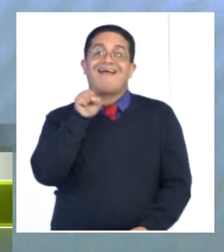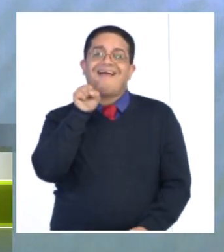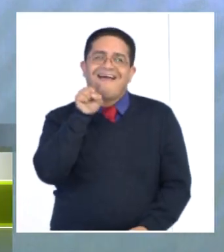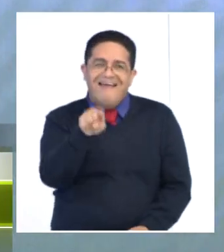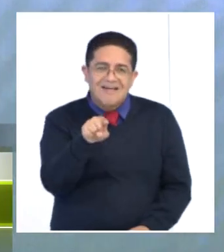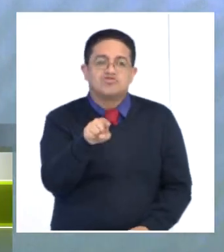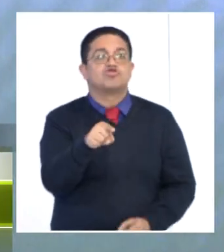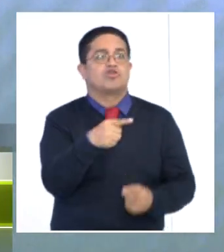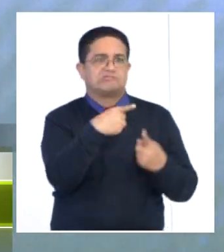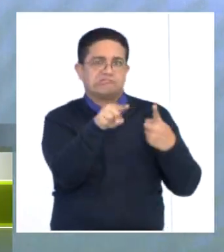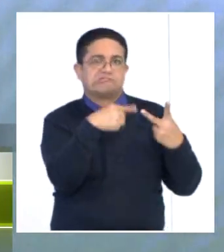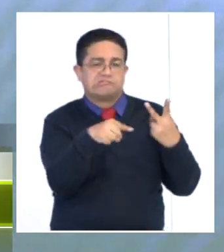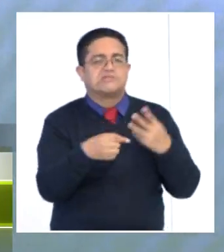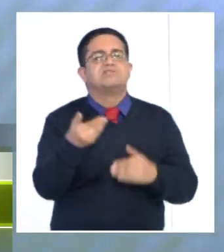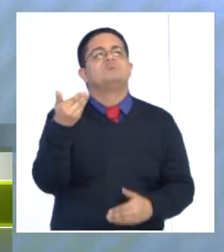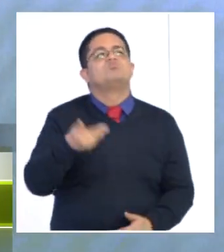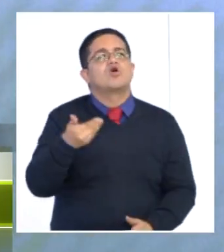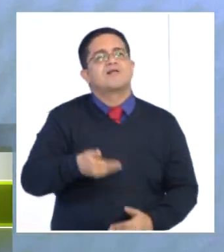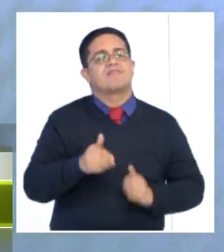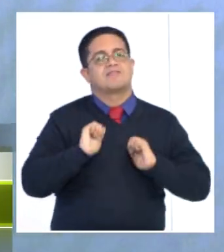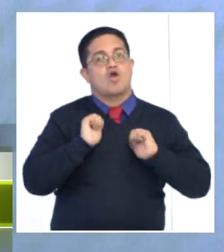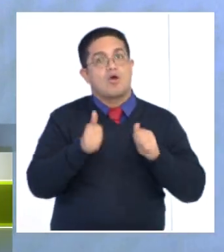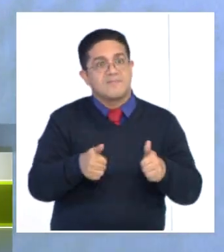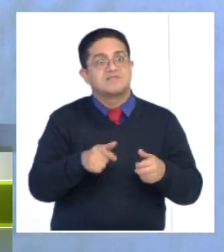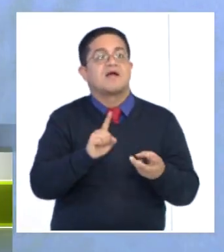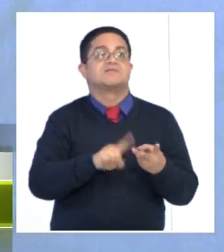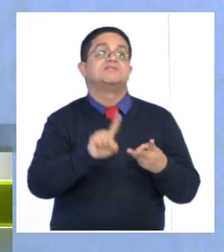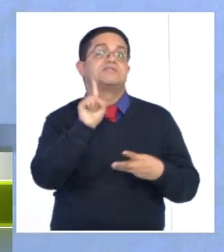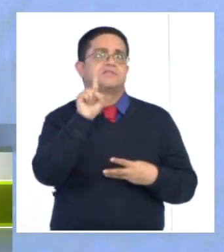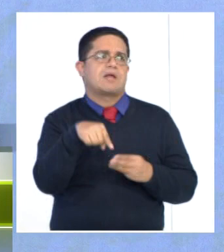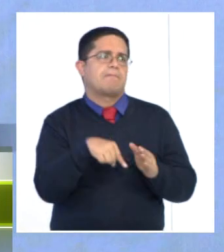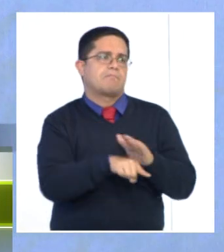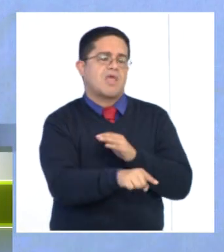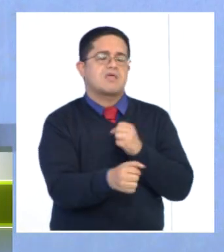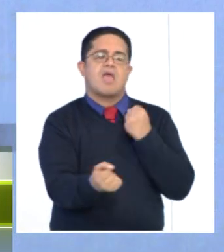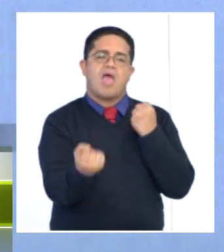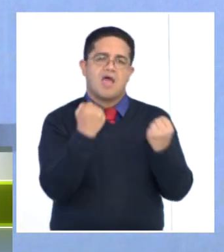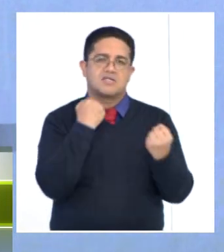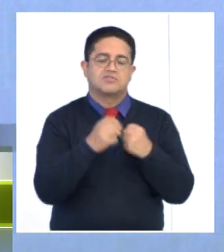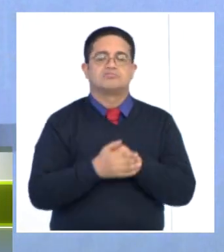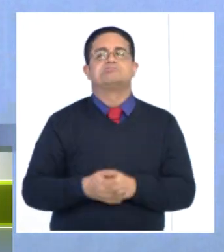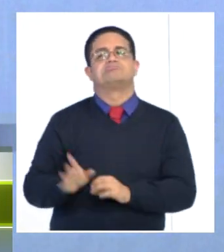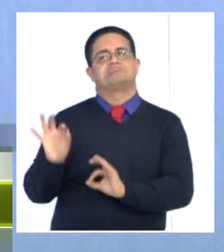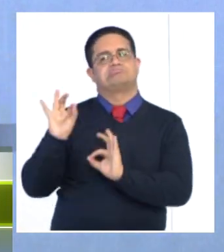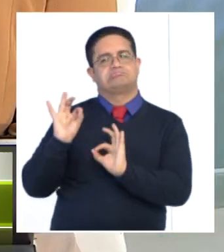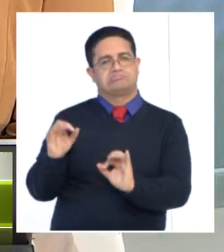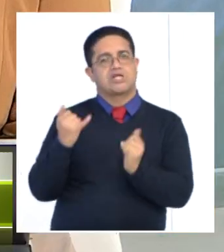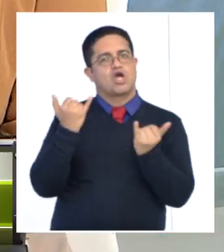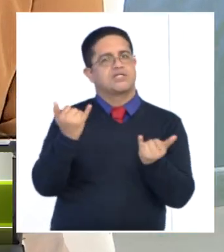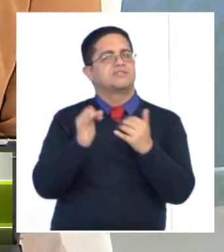medidas son muy importantes. Comer sano y hacer ejercicio físico es fundamental. Por supuesto. Vamos a